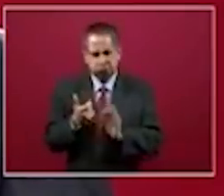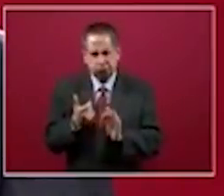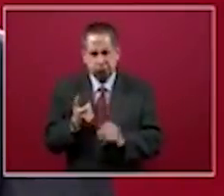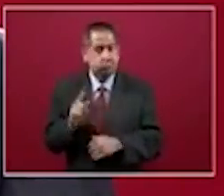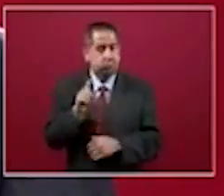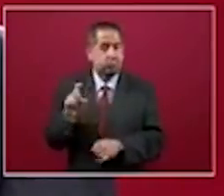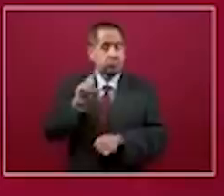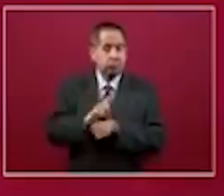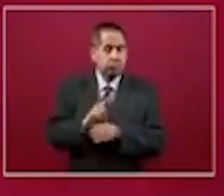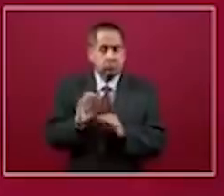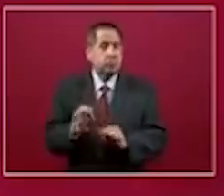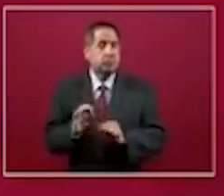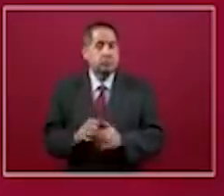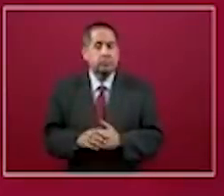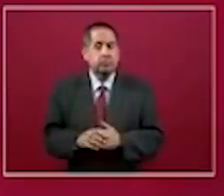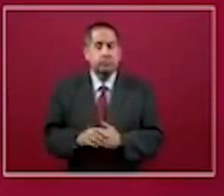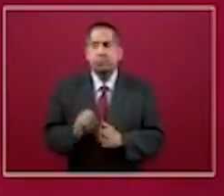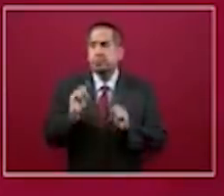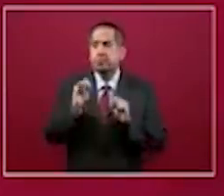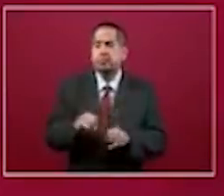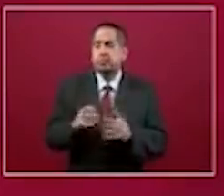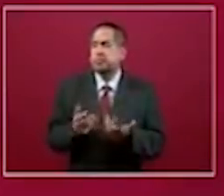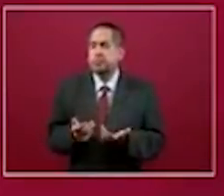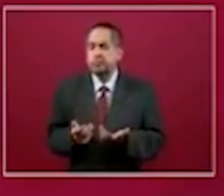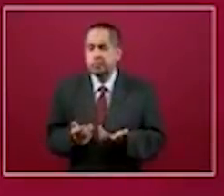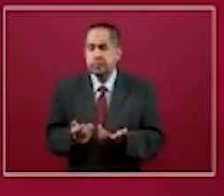100 días sin